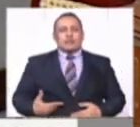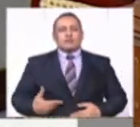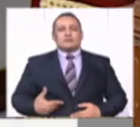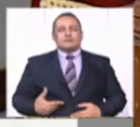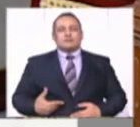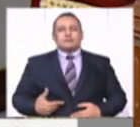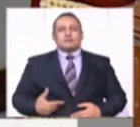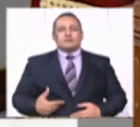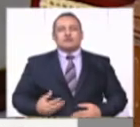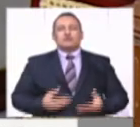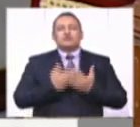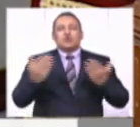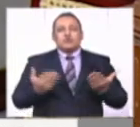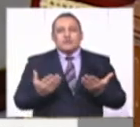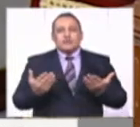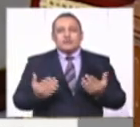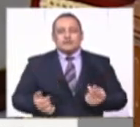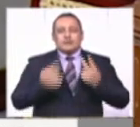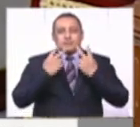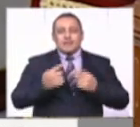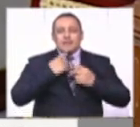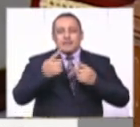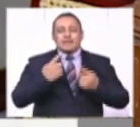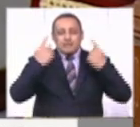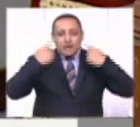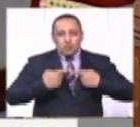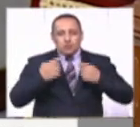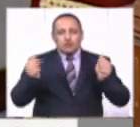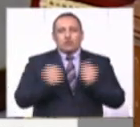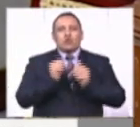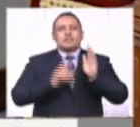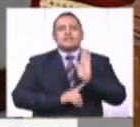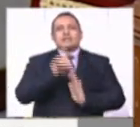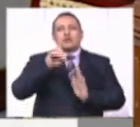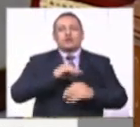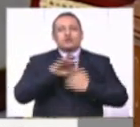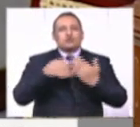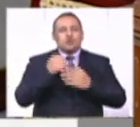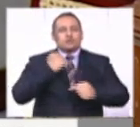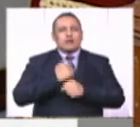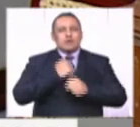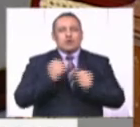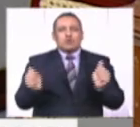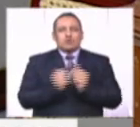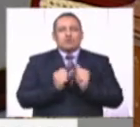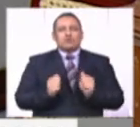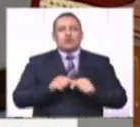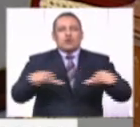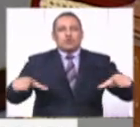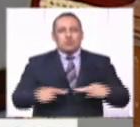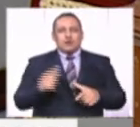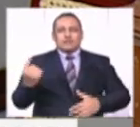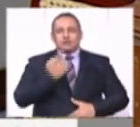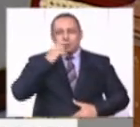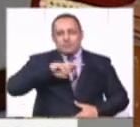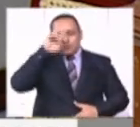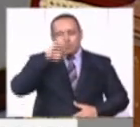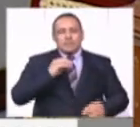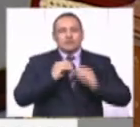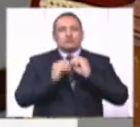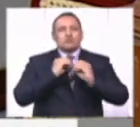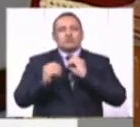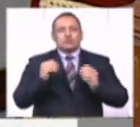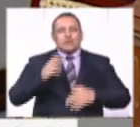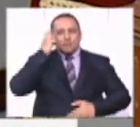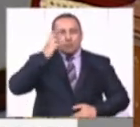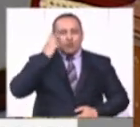intergubernamental donde se conviene el desarrollo de acciones conjuntas en el territorio para la implementación